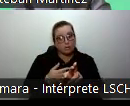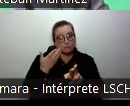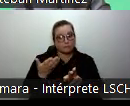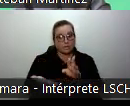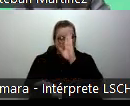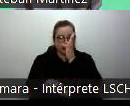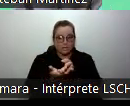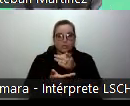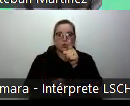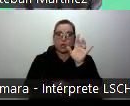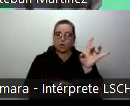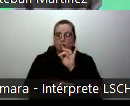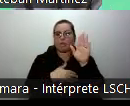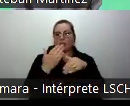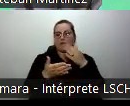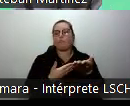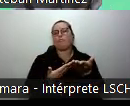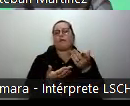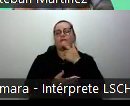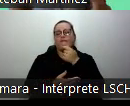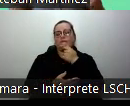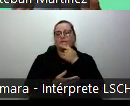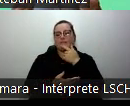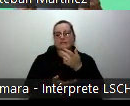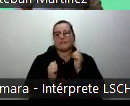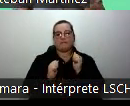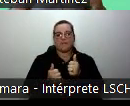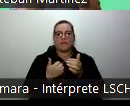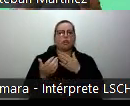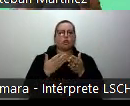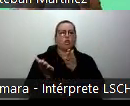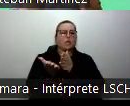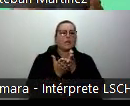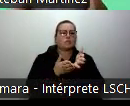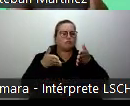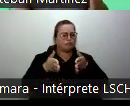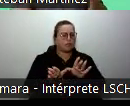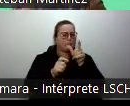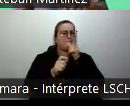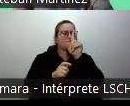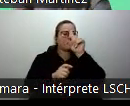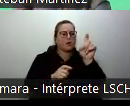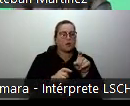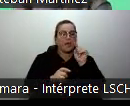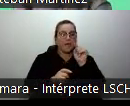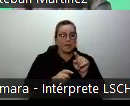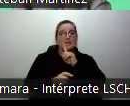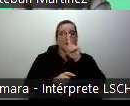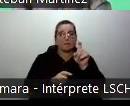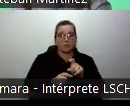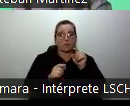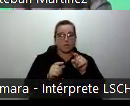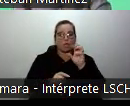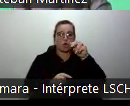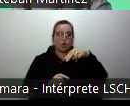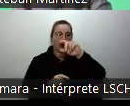decisiones que tú tomes a futuro se te van a ser mucho más fáciles de dónde viene esta pregunta no se me ocurrió a mí esta es la pregunta por la cual nacen las ongs